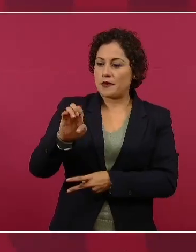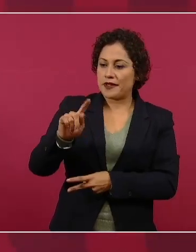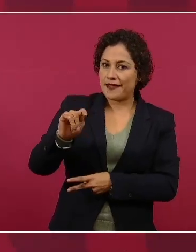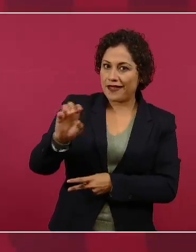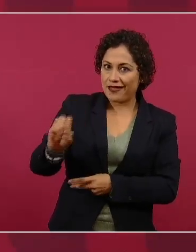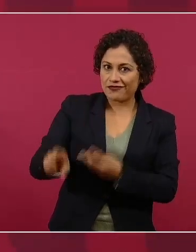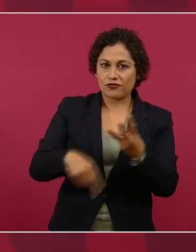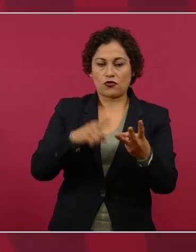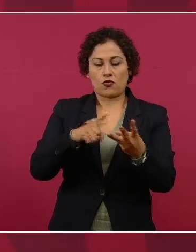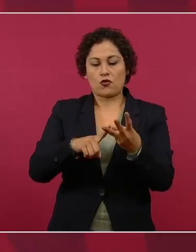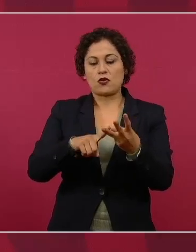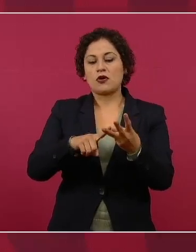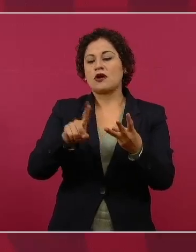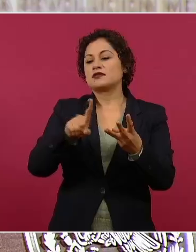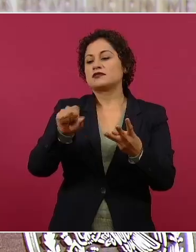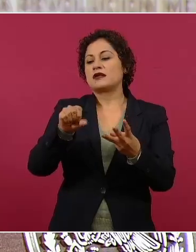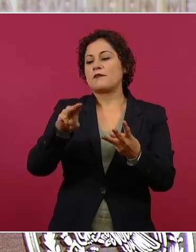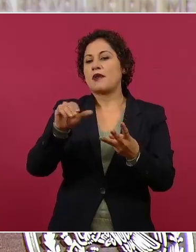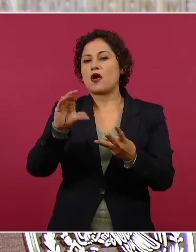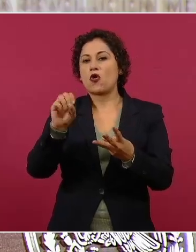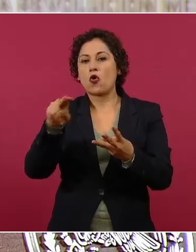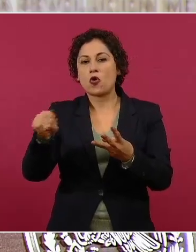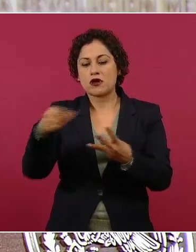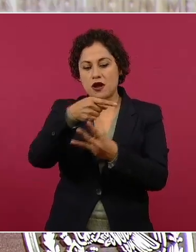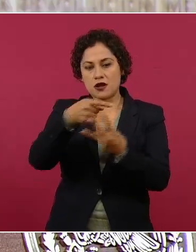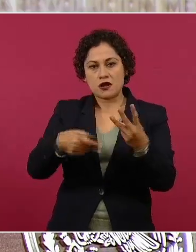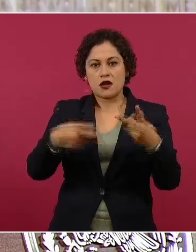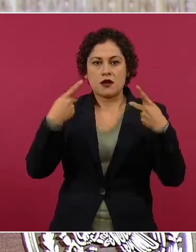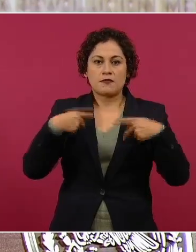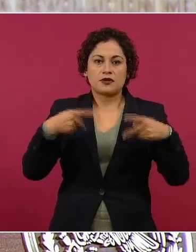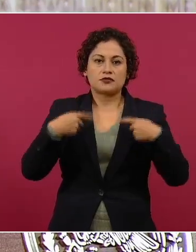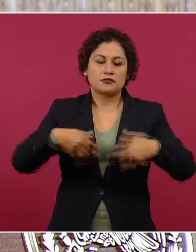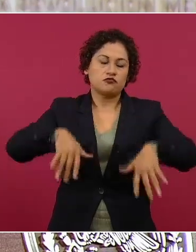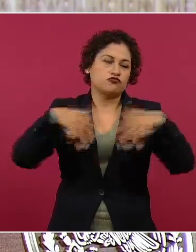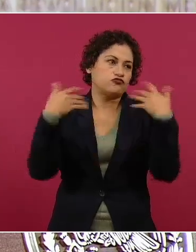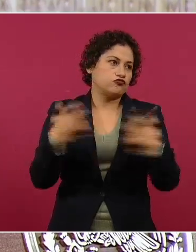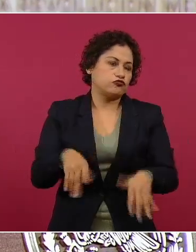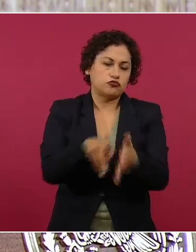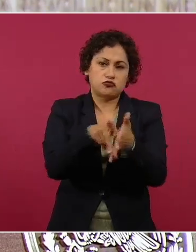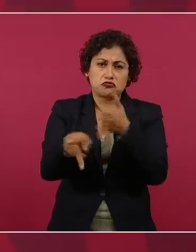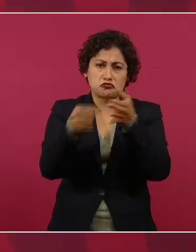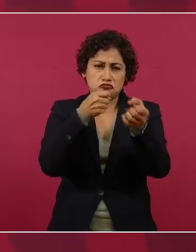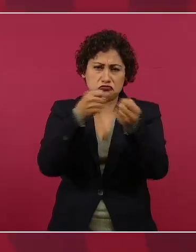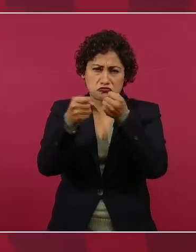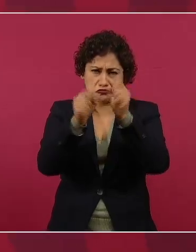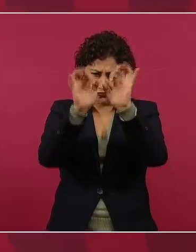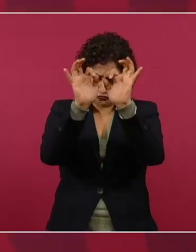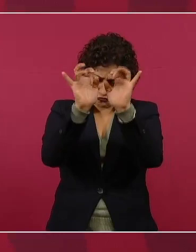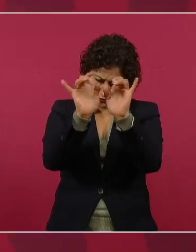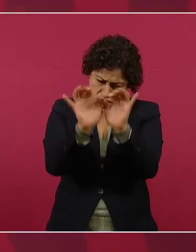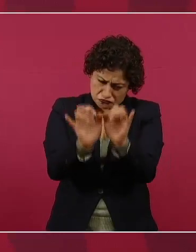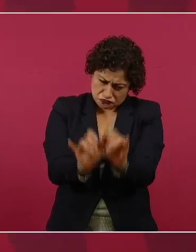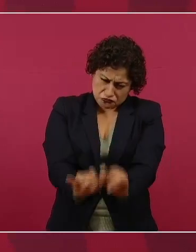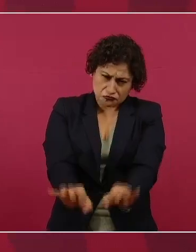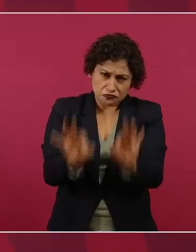de Zamacona, gente muy buena en el periodismo.